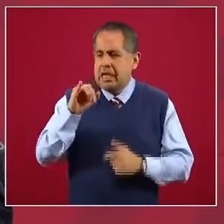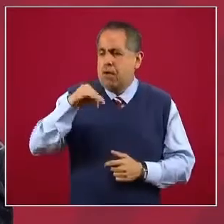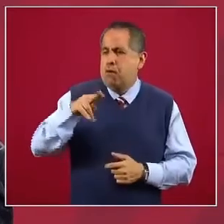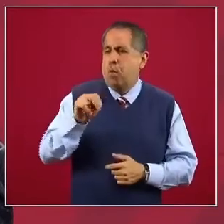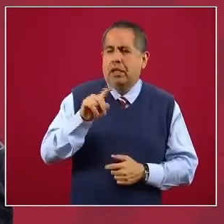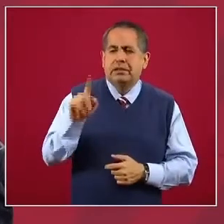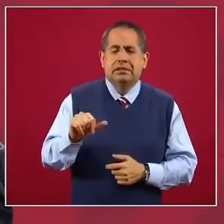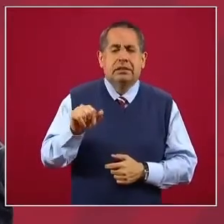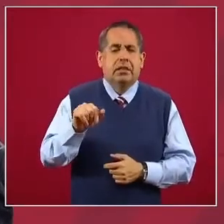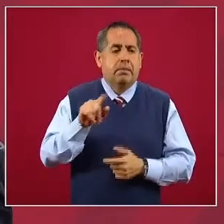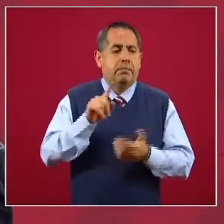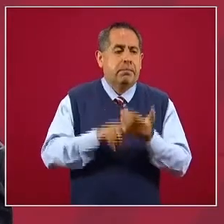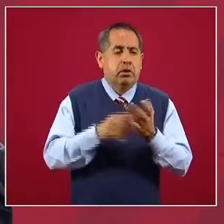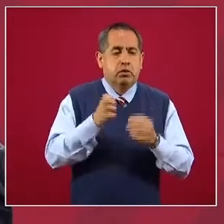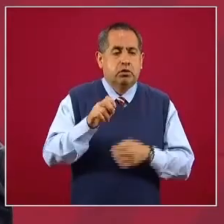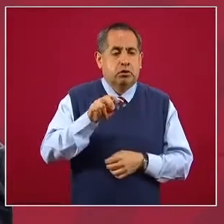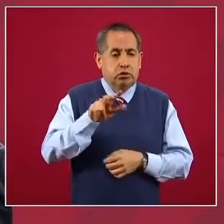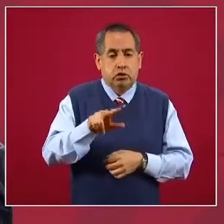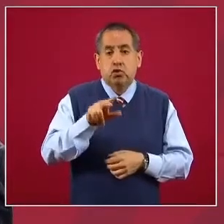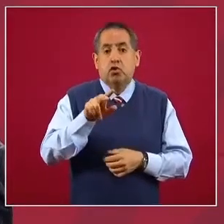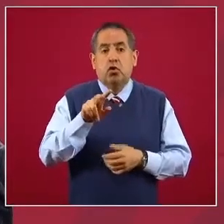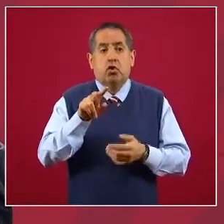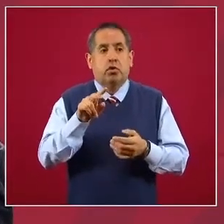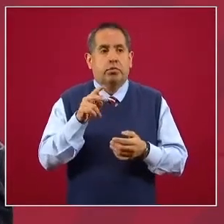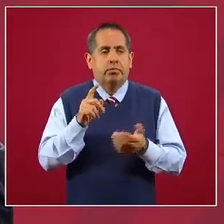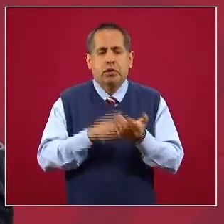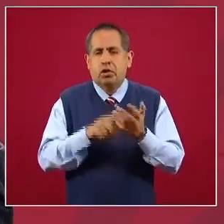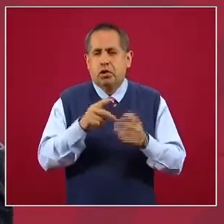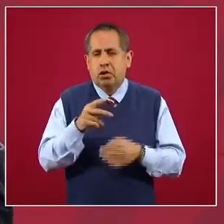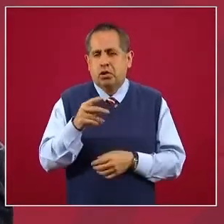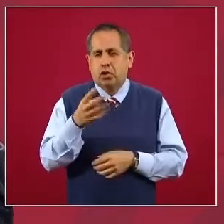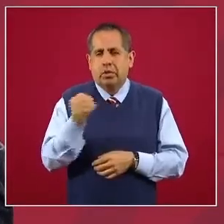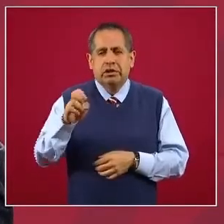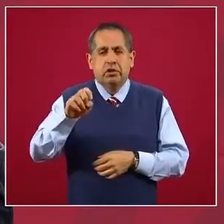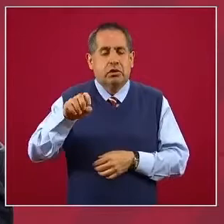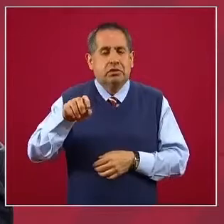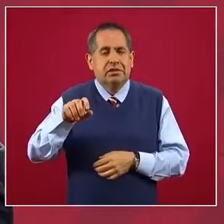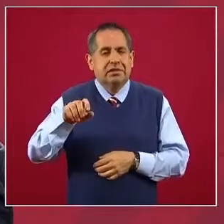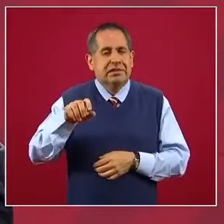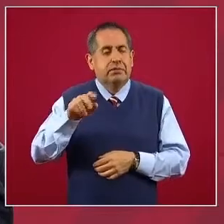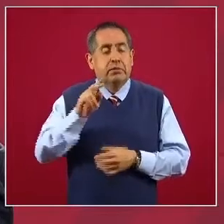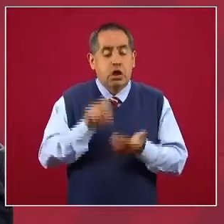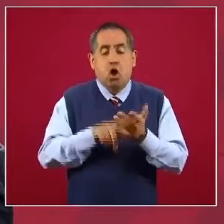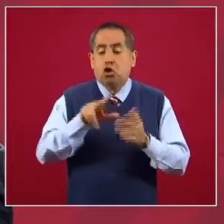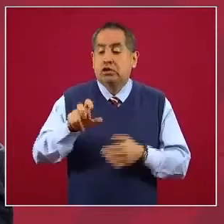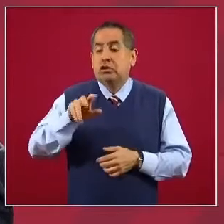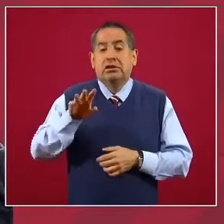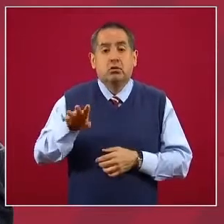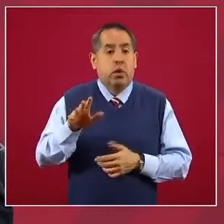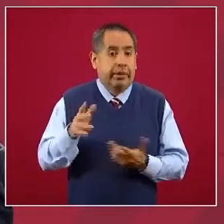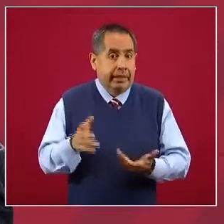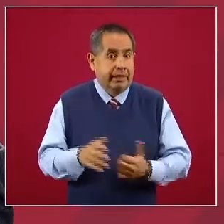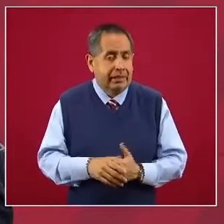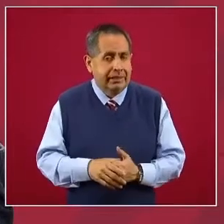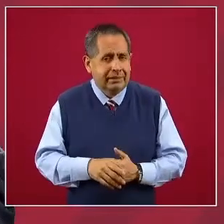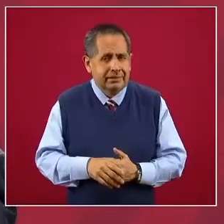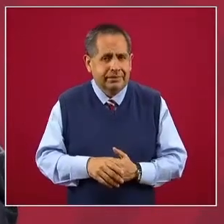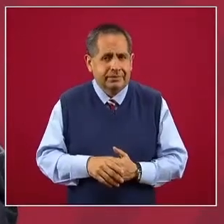1918 y 1919, al inicio del pasado siglo XX,